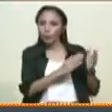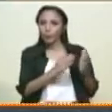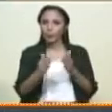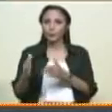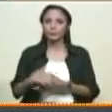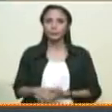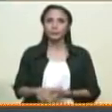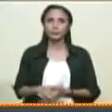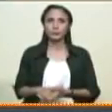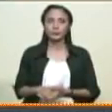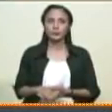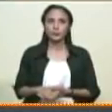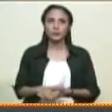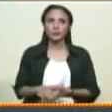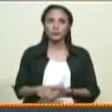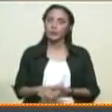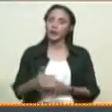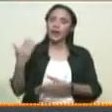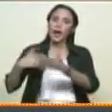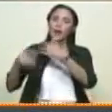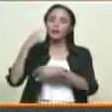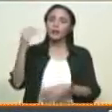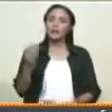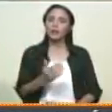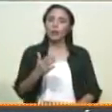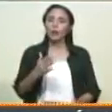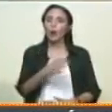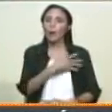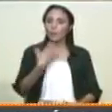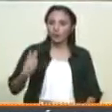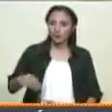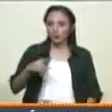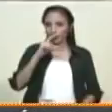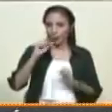compañero presidente dio aquí en la Asamblea Nacional Constituyente, se han aprobado algunas leyes.